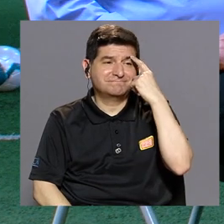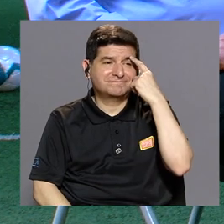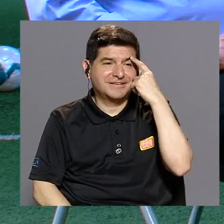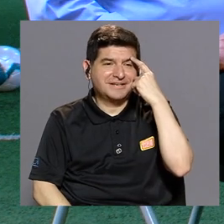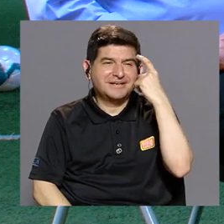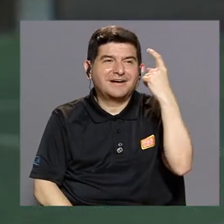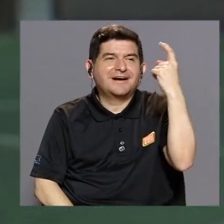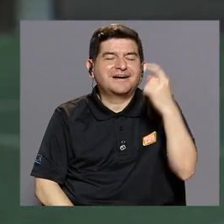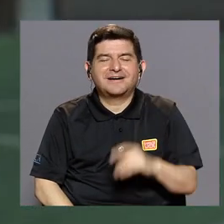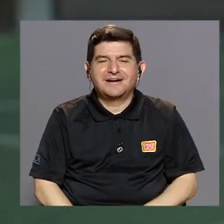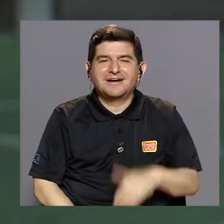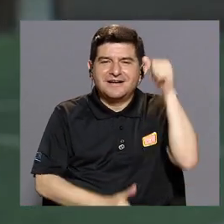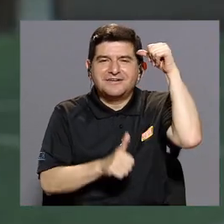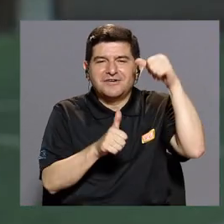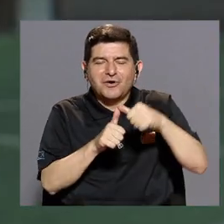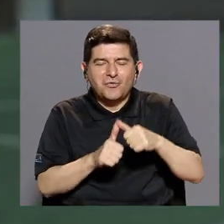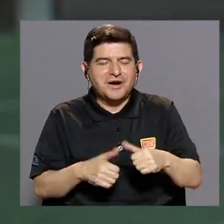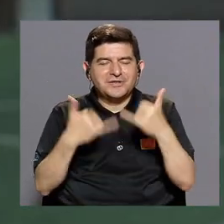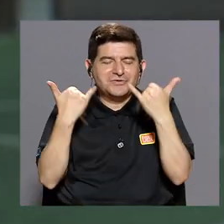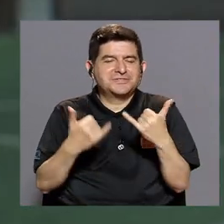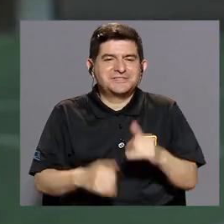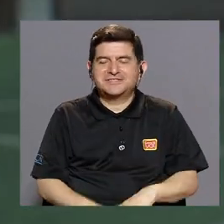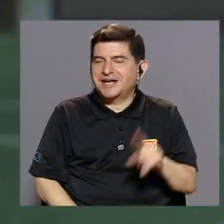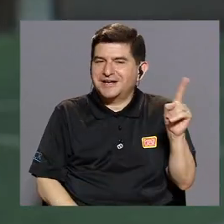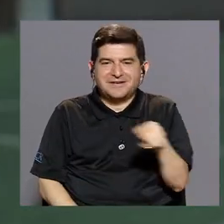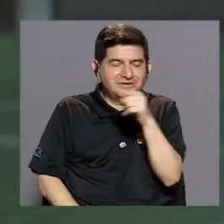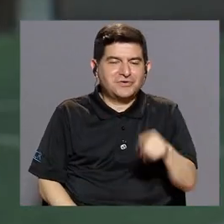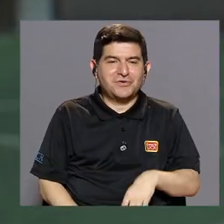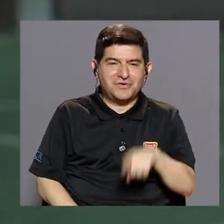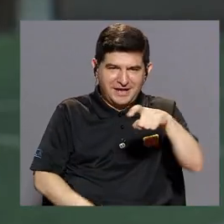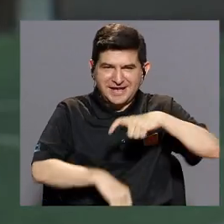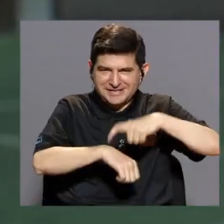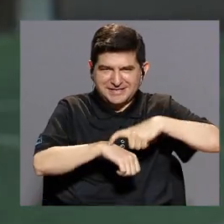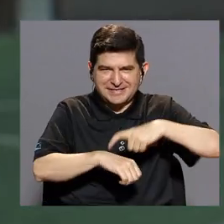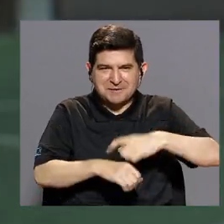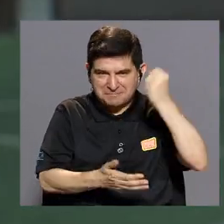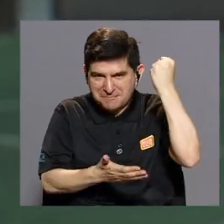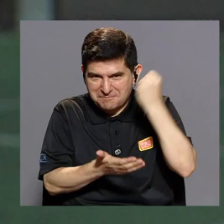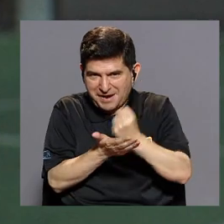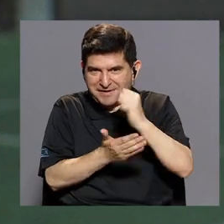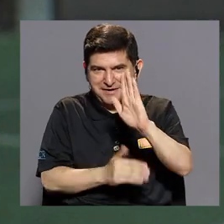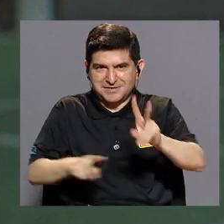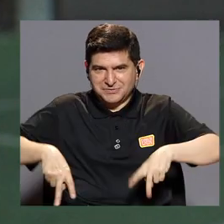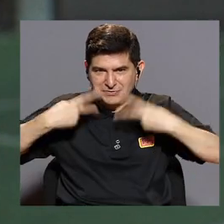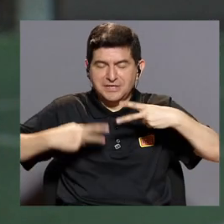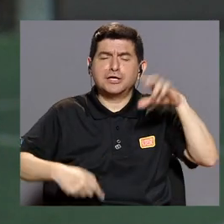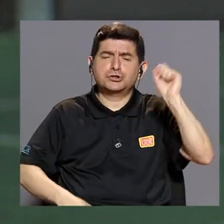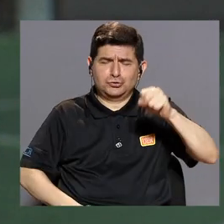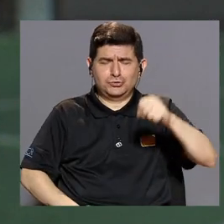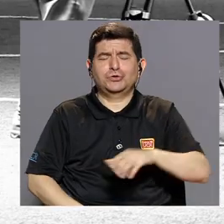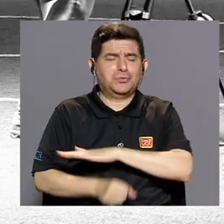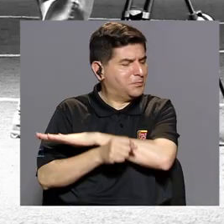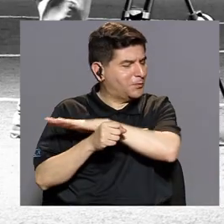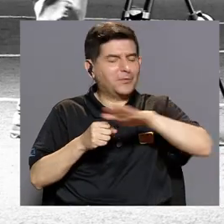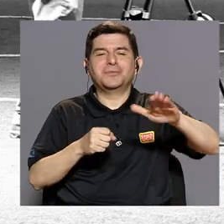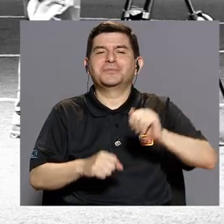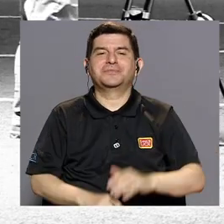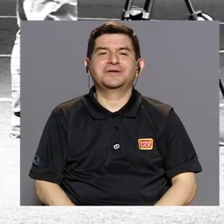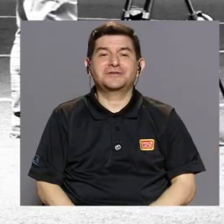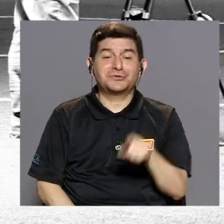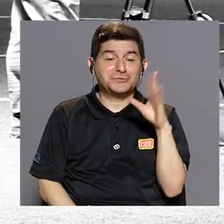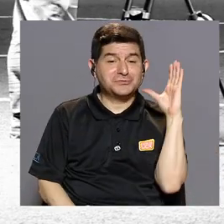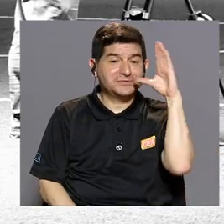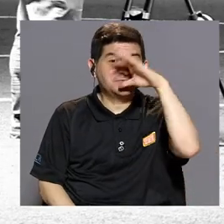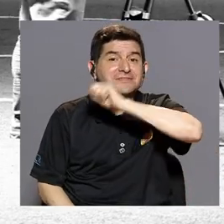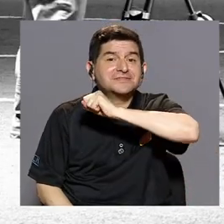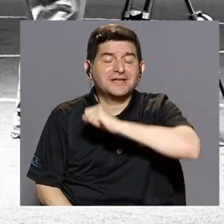que nadie nos los va a quitar. ¿Verdad? Sí, nadie nos los va a quitar. Es una etapa que le marcó. Ah, totalmente, totalmente. Porque es esa. Ahí es donde